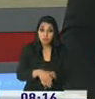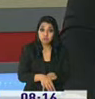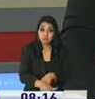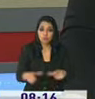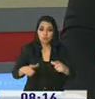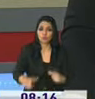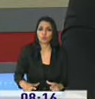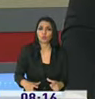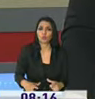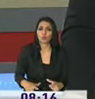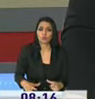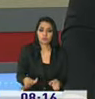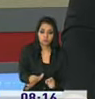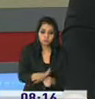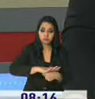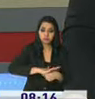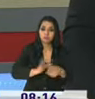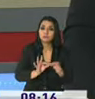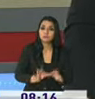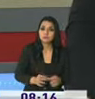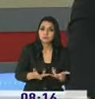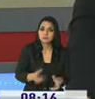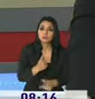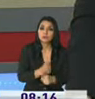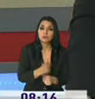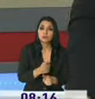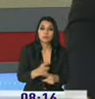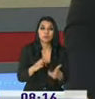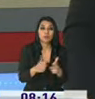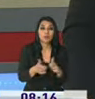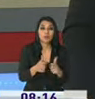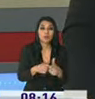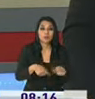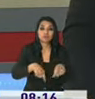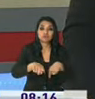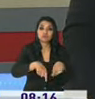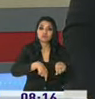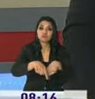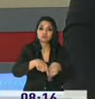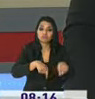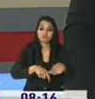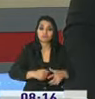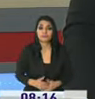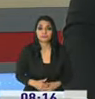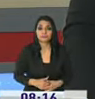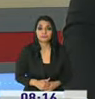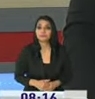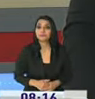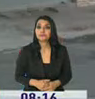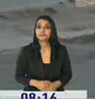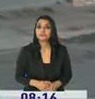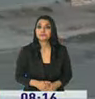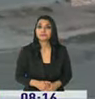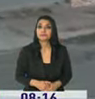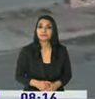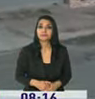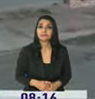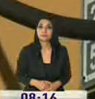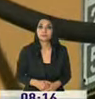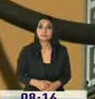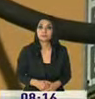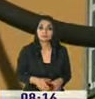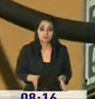hueco en el lugar que no ha sido reparado, lo que está provocando inconvenientes a todos los habitantes del sector. Así es como quedó